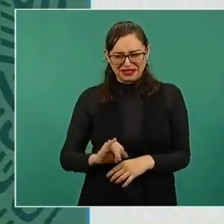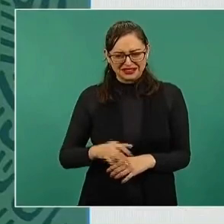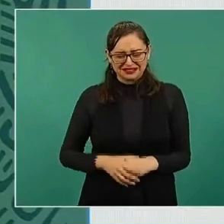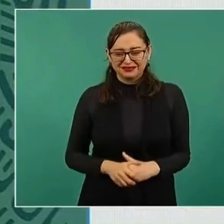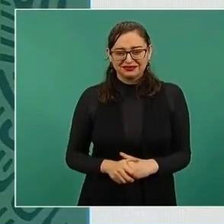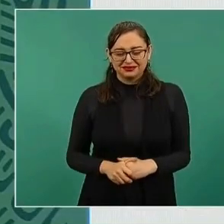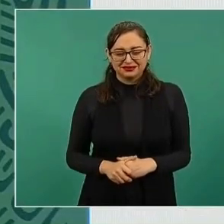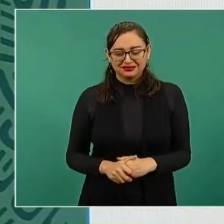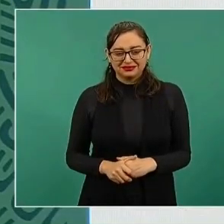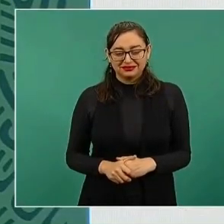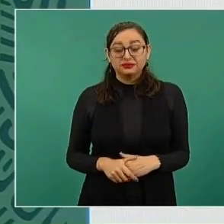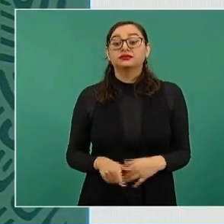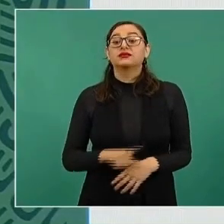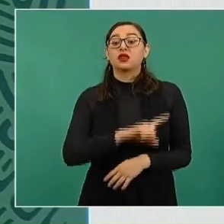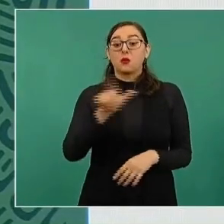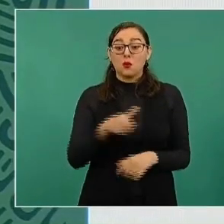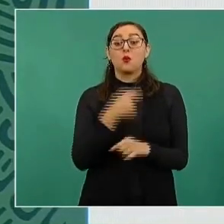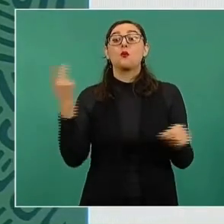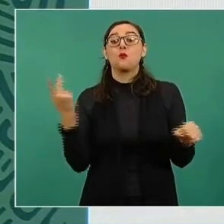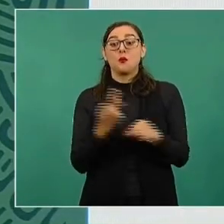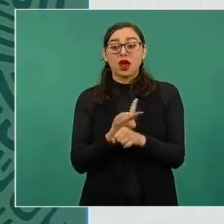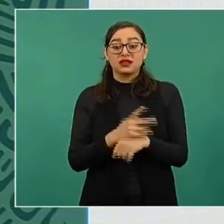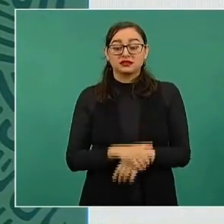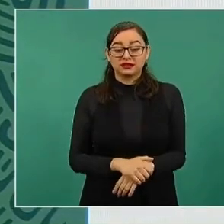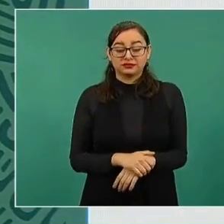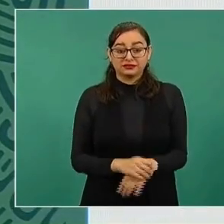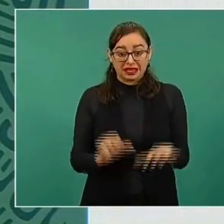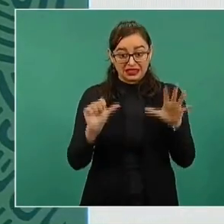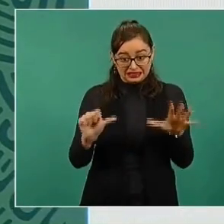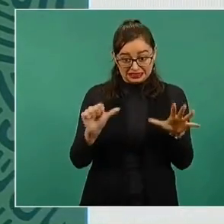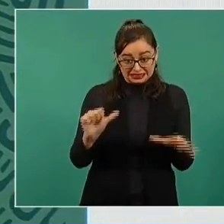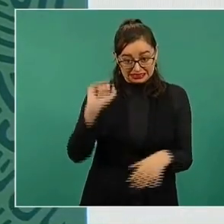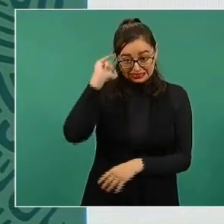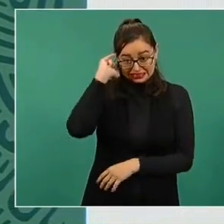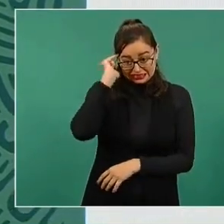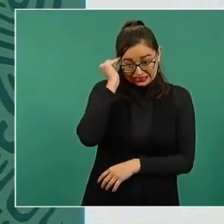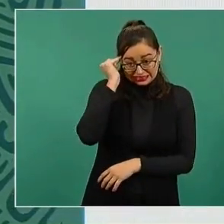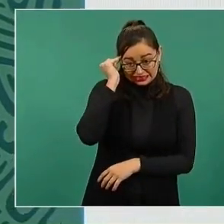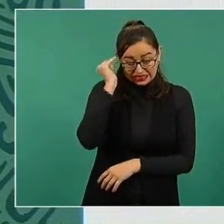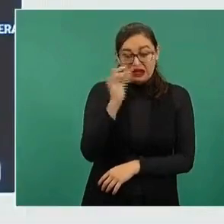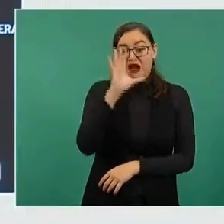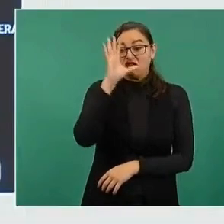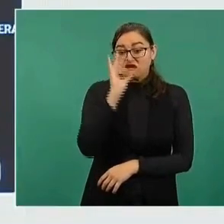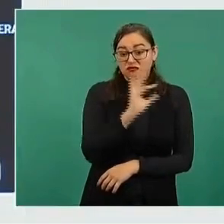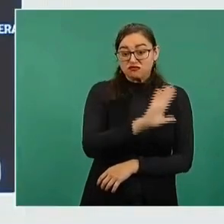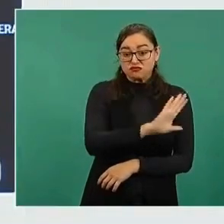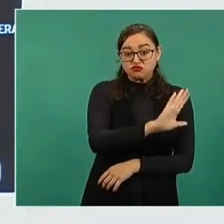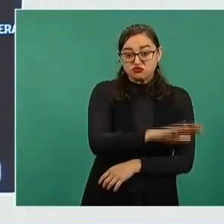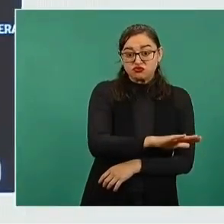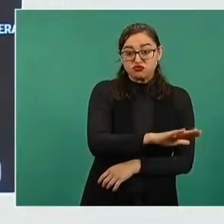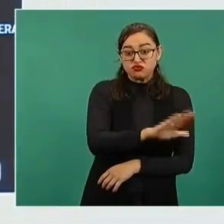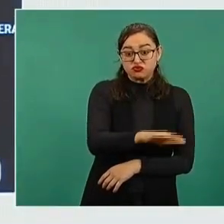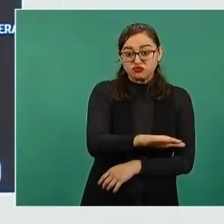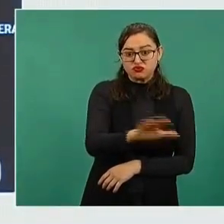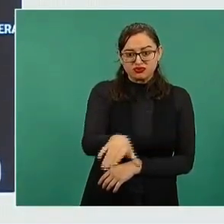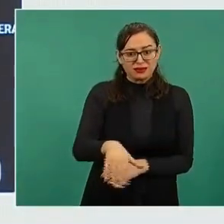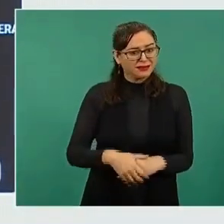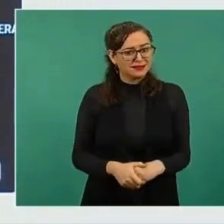La tragedia llegó cuando 16 indígenas murieron.